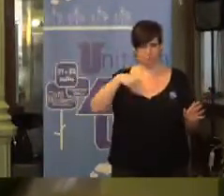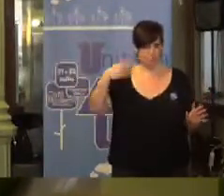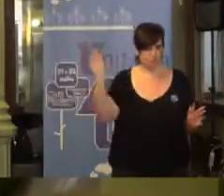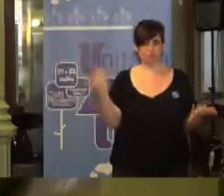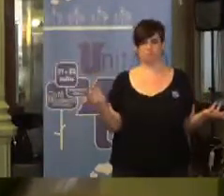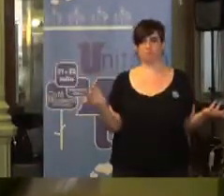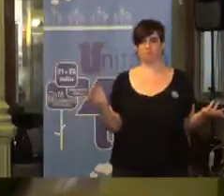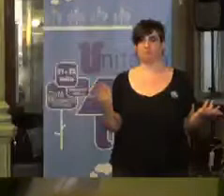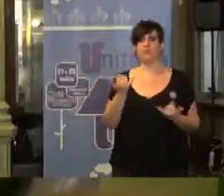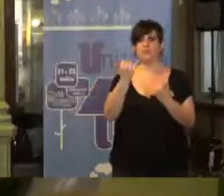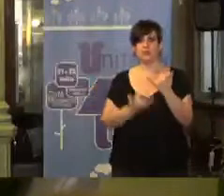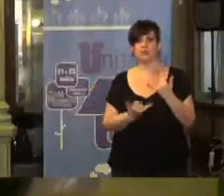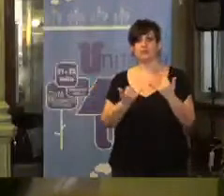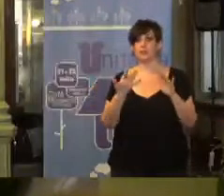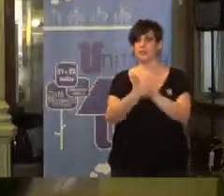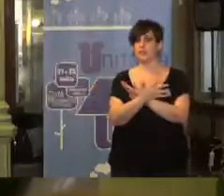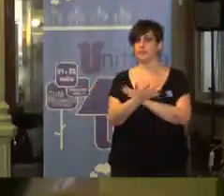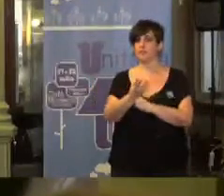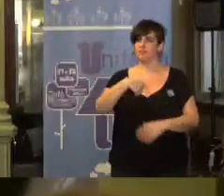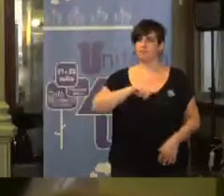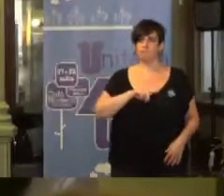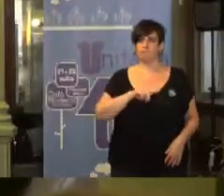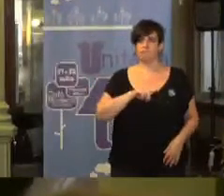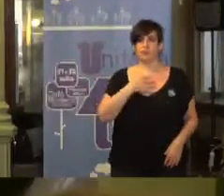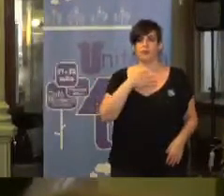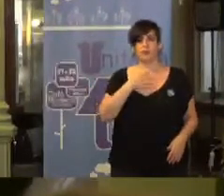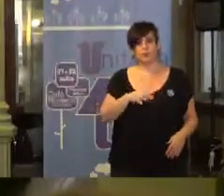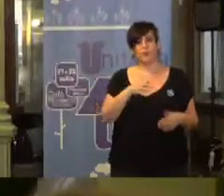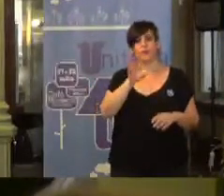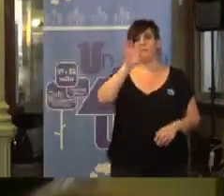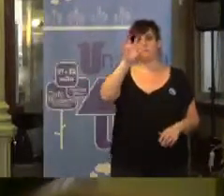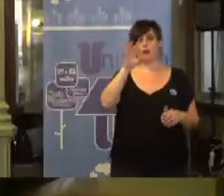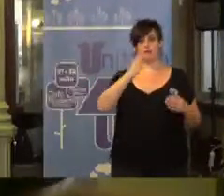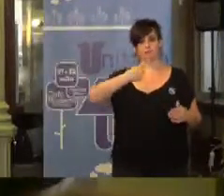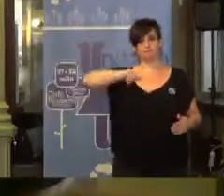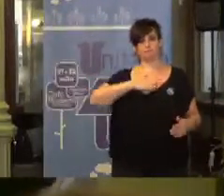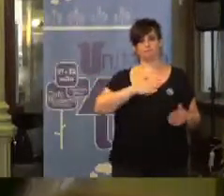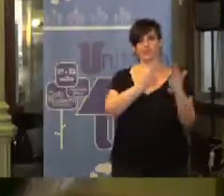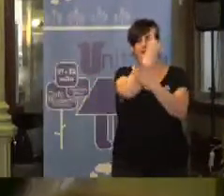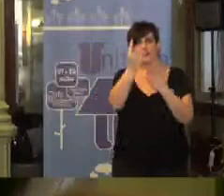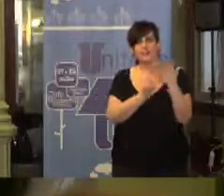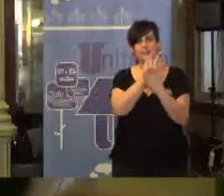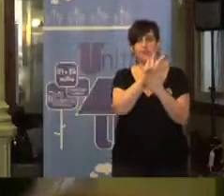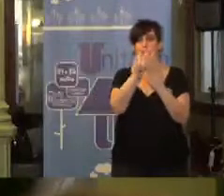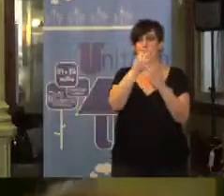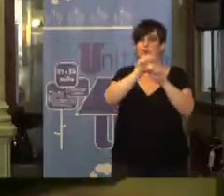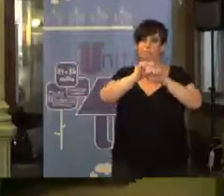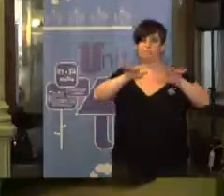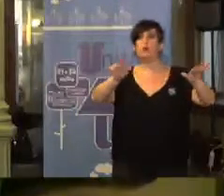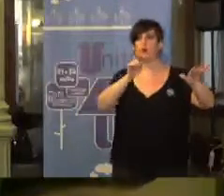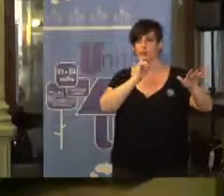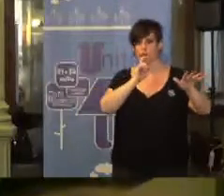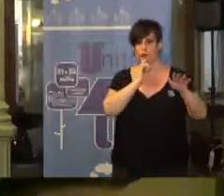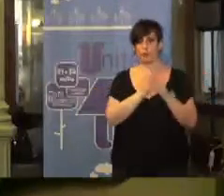favorecedora para poder termos un deseño de como queremos ser como país e que influencia queremos ter no mundo. Ninguén diría de